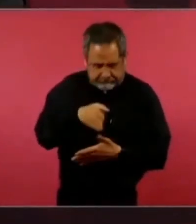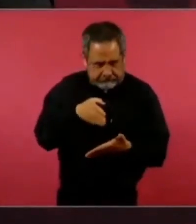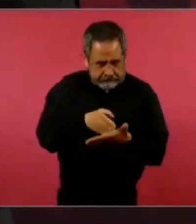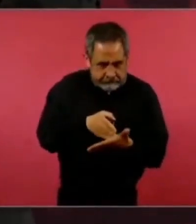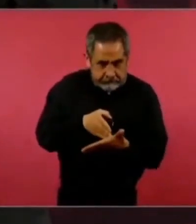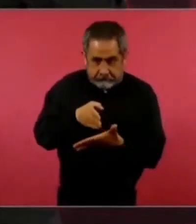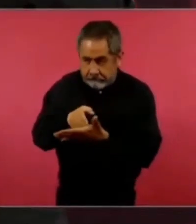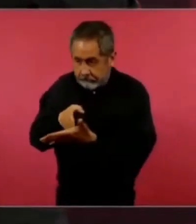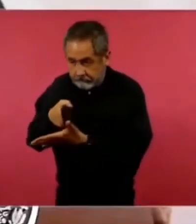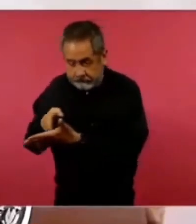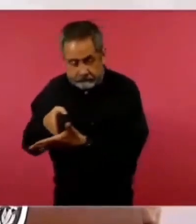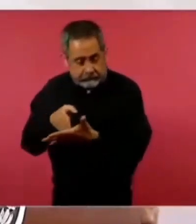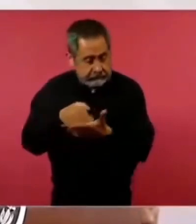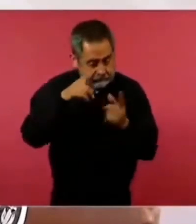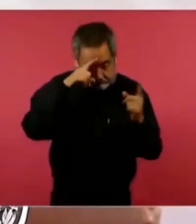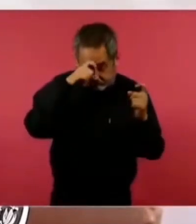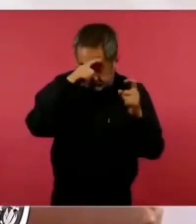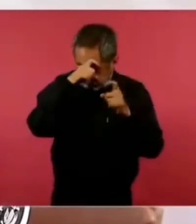complicado tanto